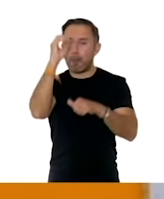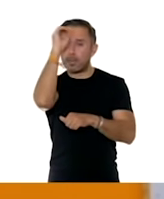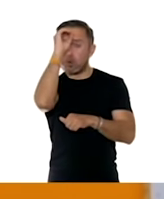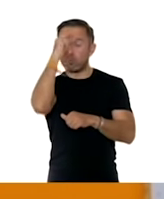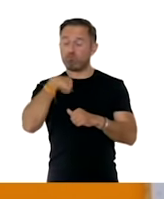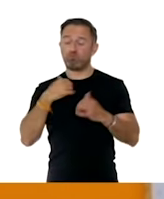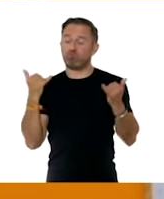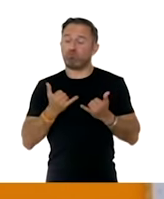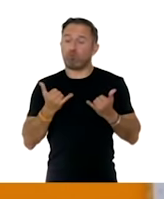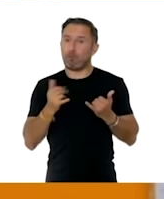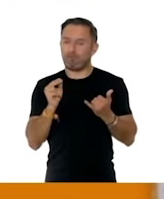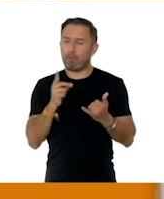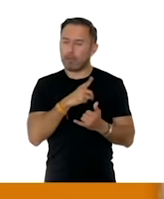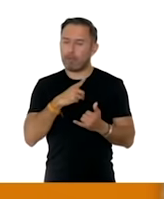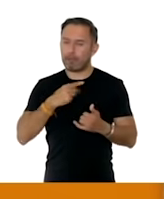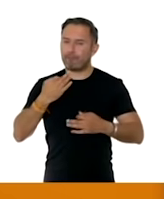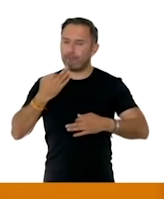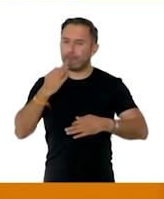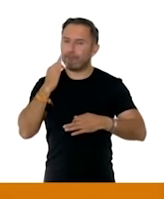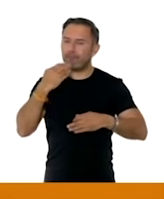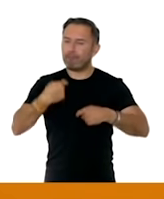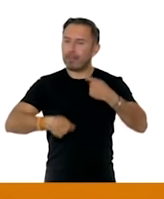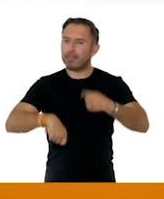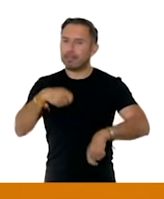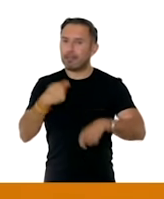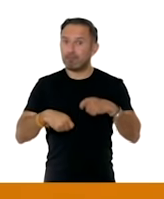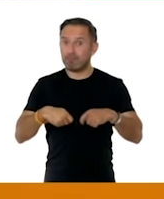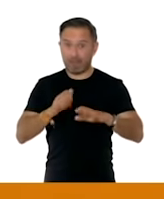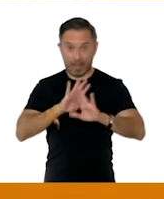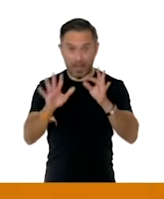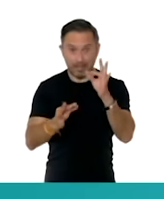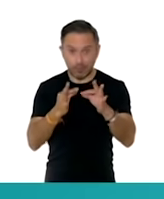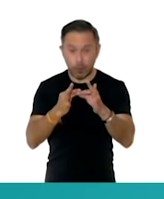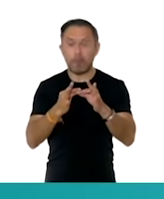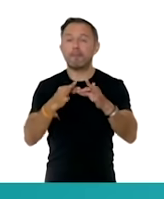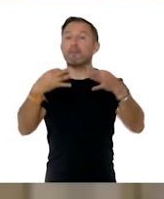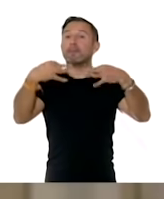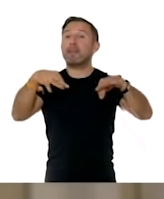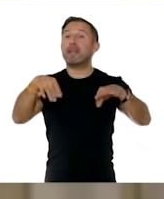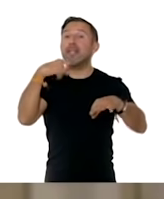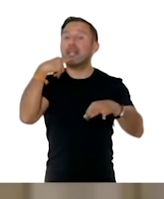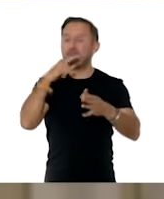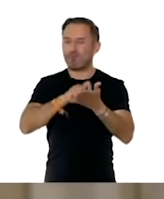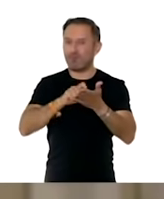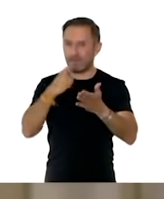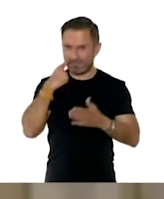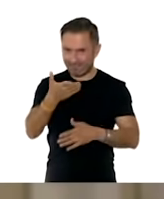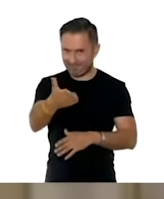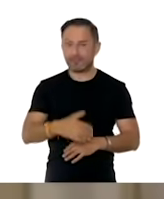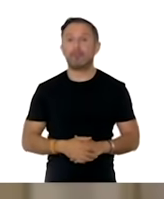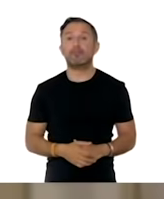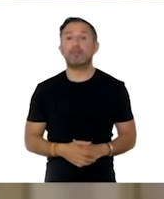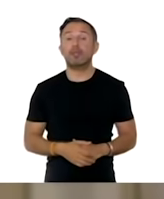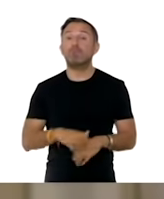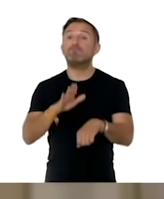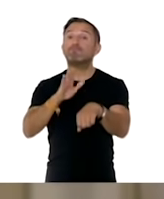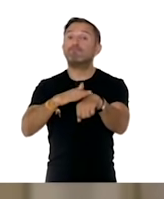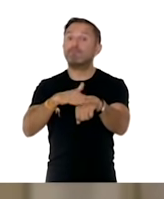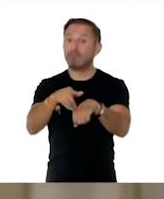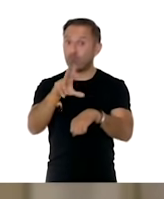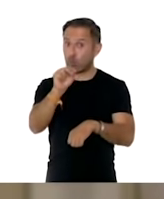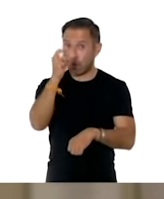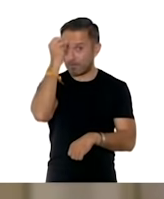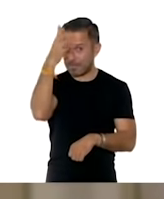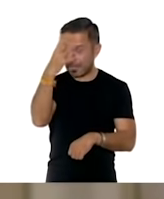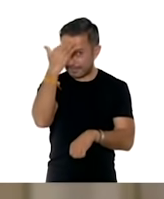parece? ¿Están listos ya? Preparen papel y lápiz, pónganse cómodos. No olvides tus materiales para anotar